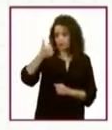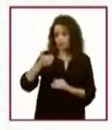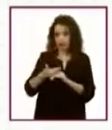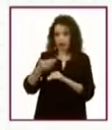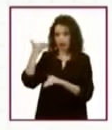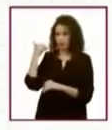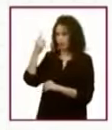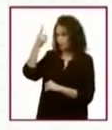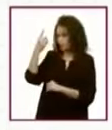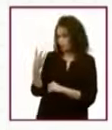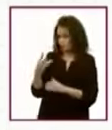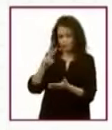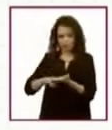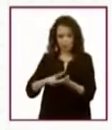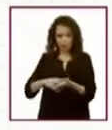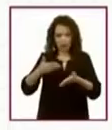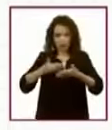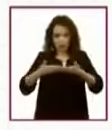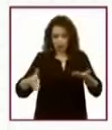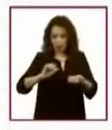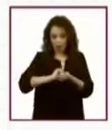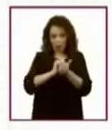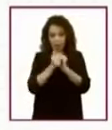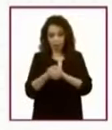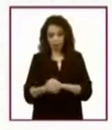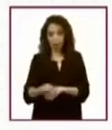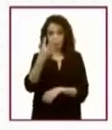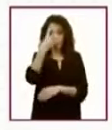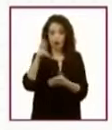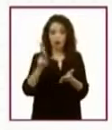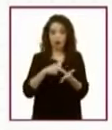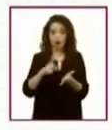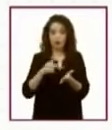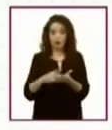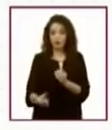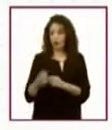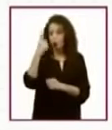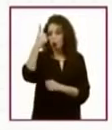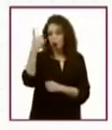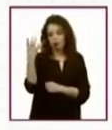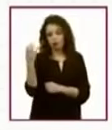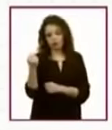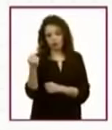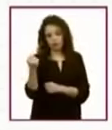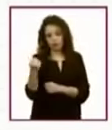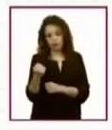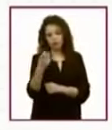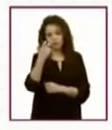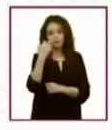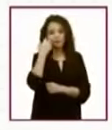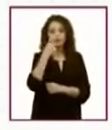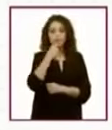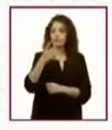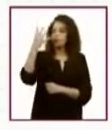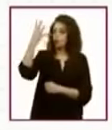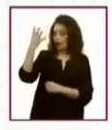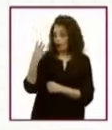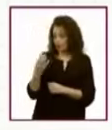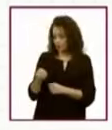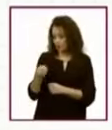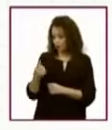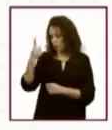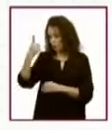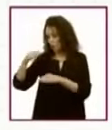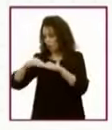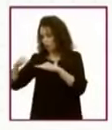de metro tiene ahora un perímetro de 4 veces 1/9, es decir, 4/9 de metro. De cada lado